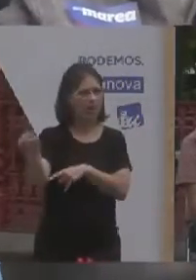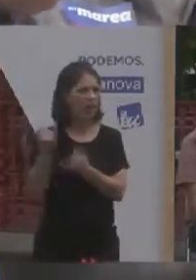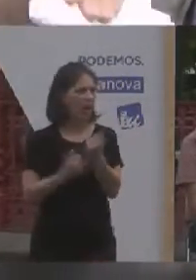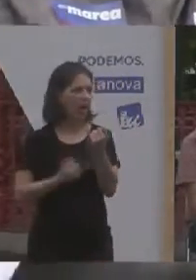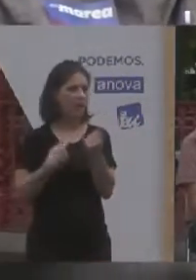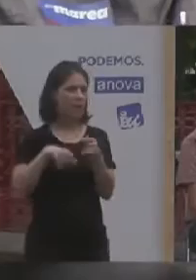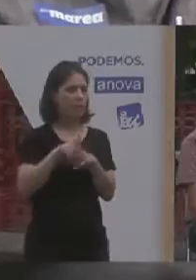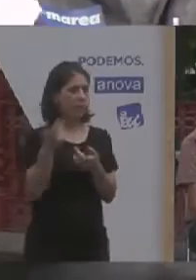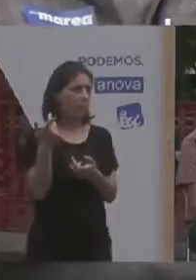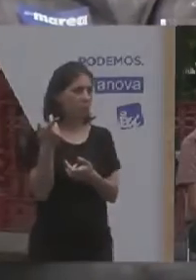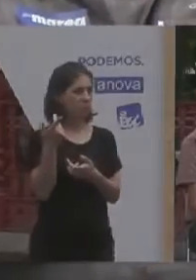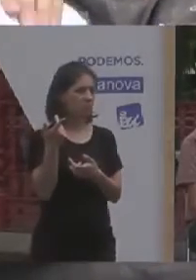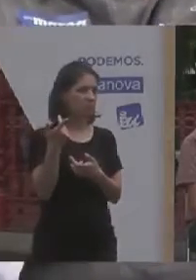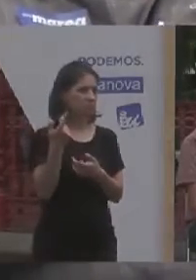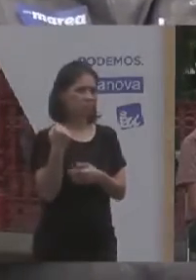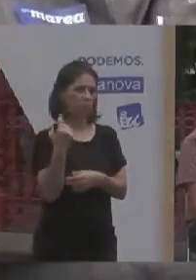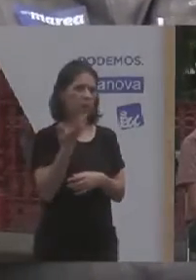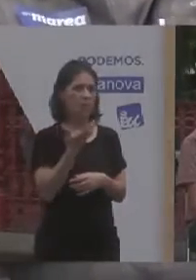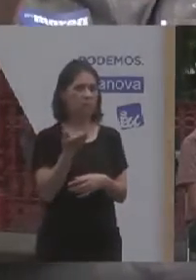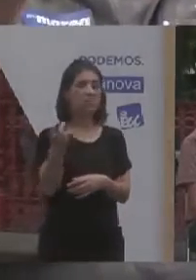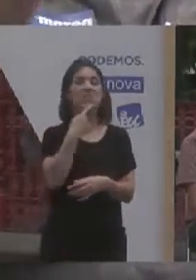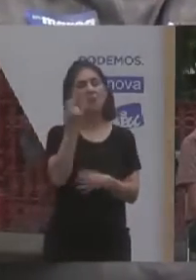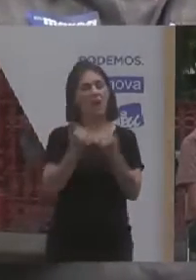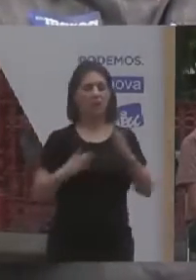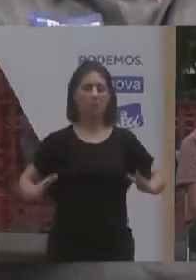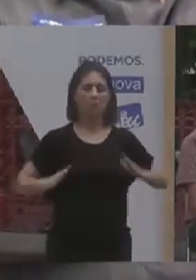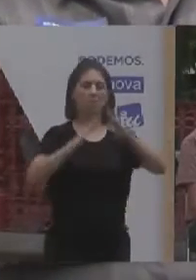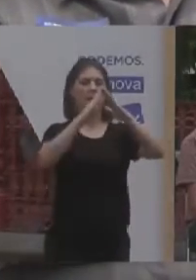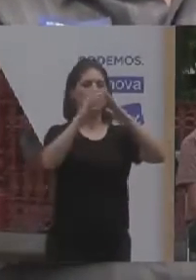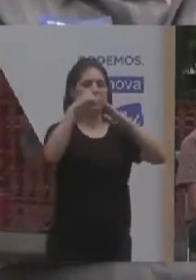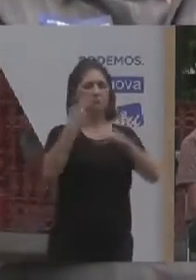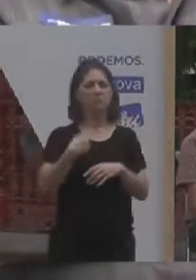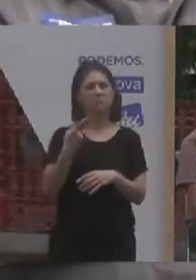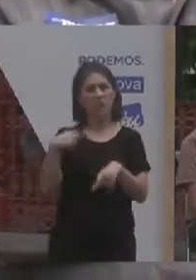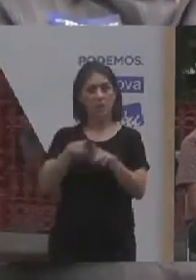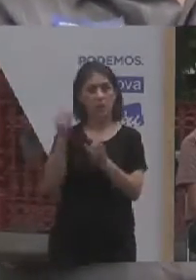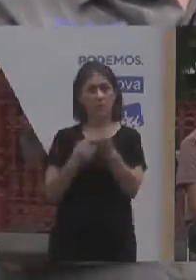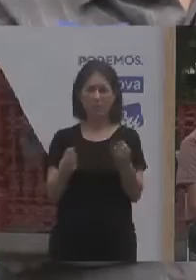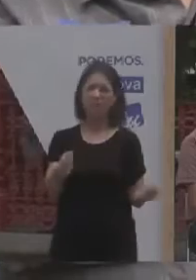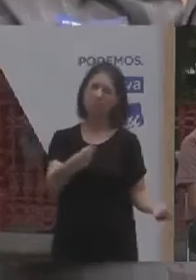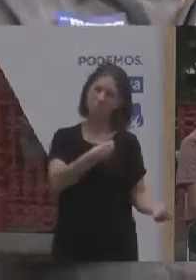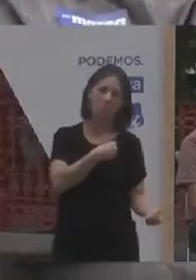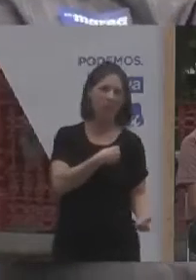no poleiro e en teoría están no cumio da pirámide, tamén son dignos de lástima.